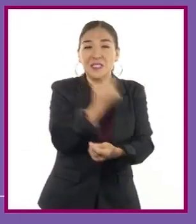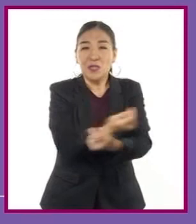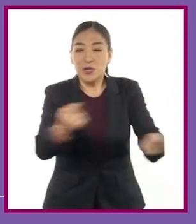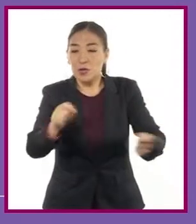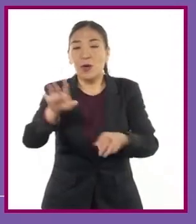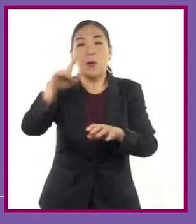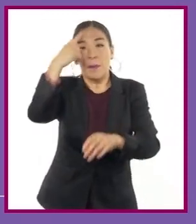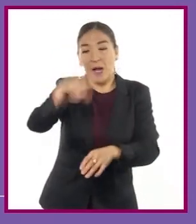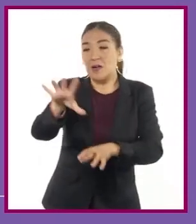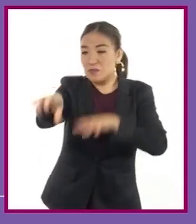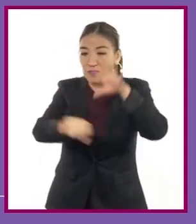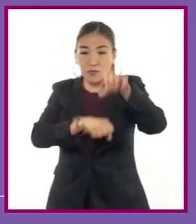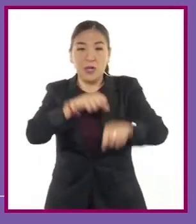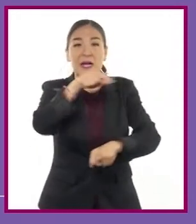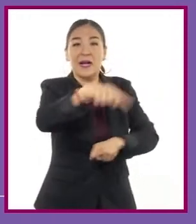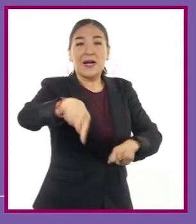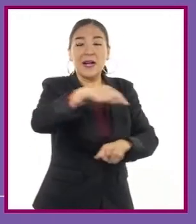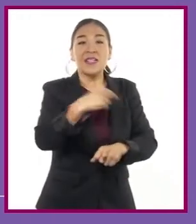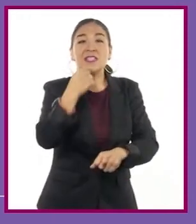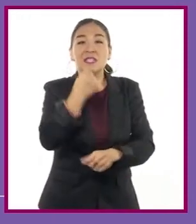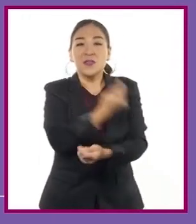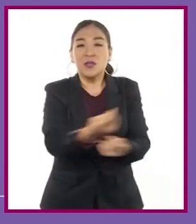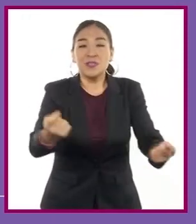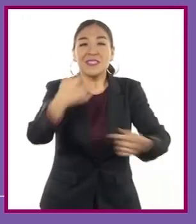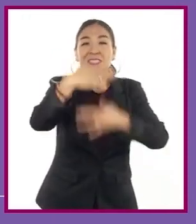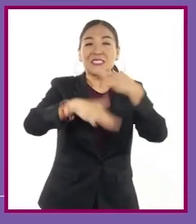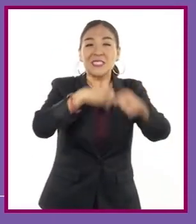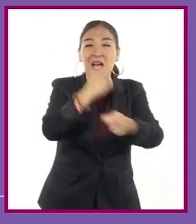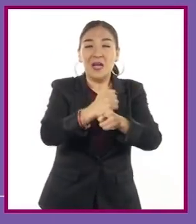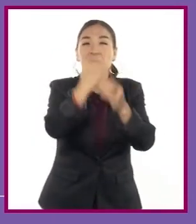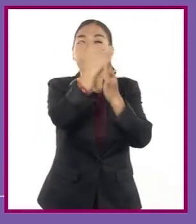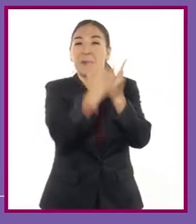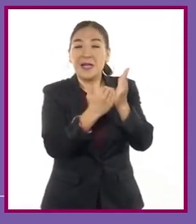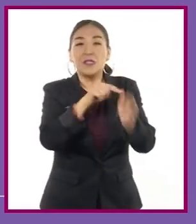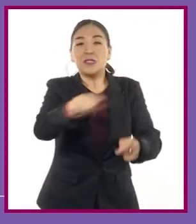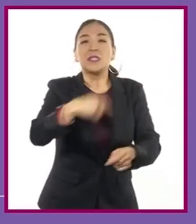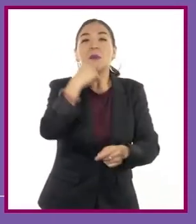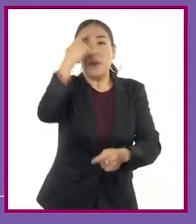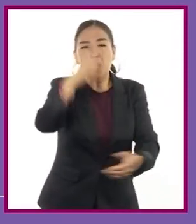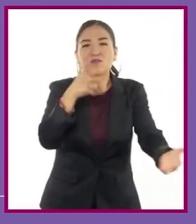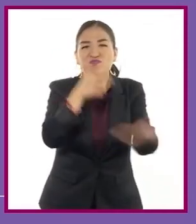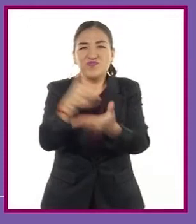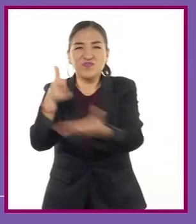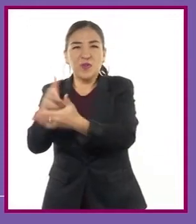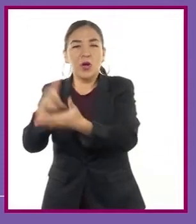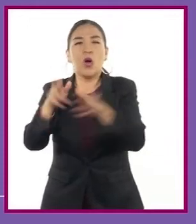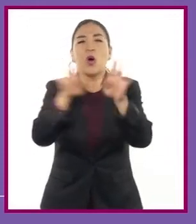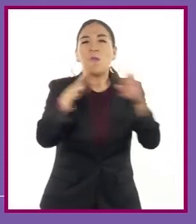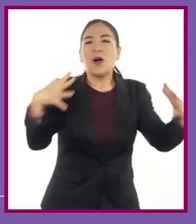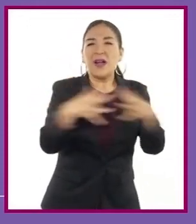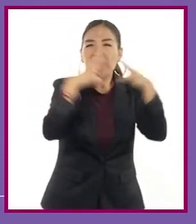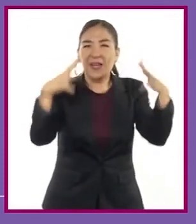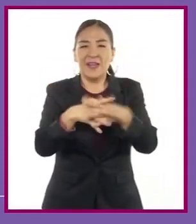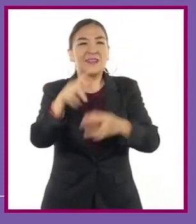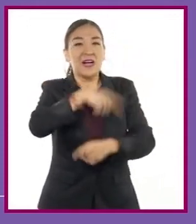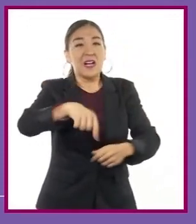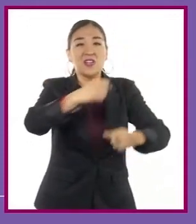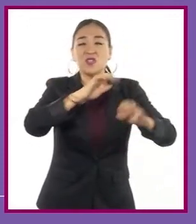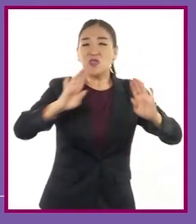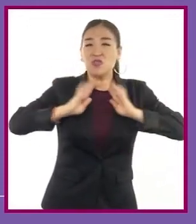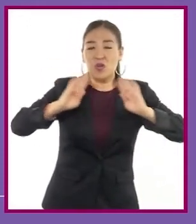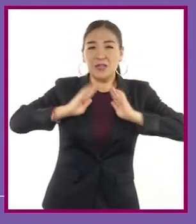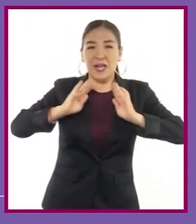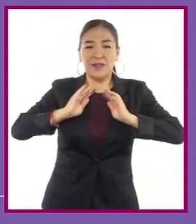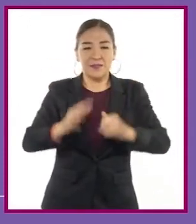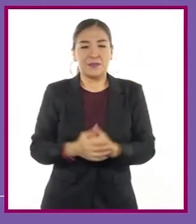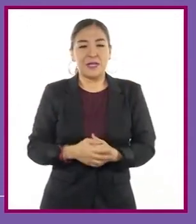de edad entre septiembre de 2001 y agosto de 2003 para combatir en la guerra. El 14